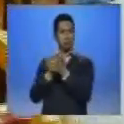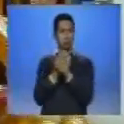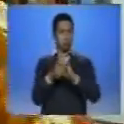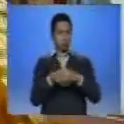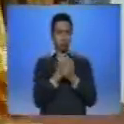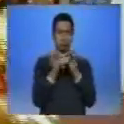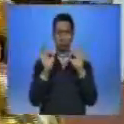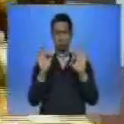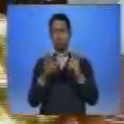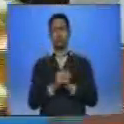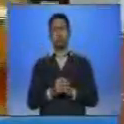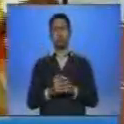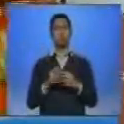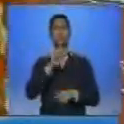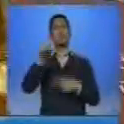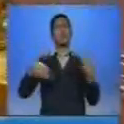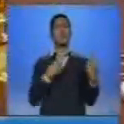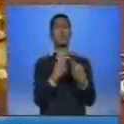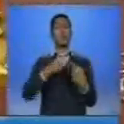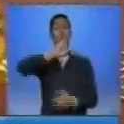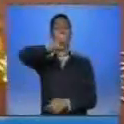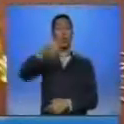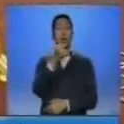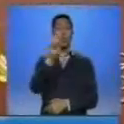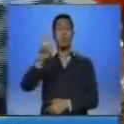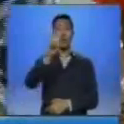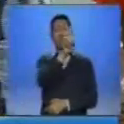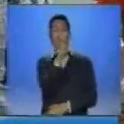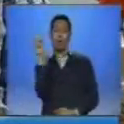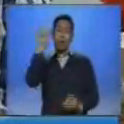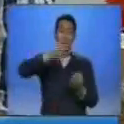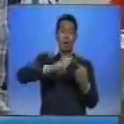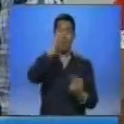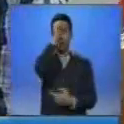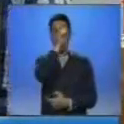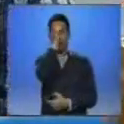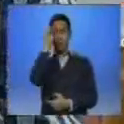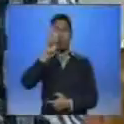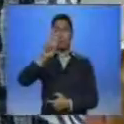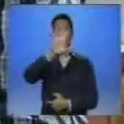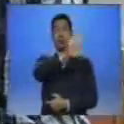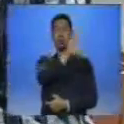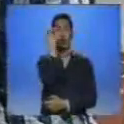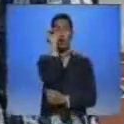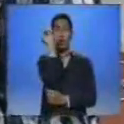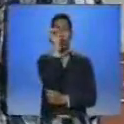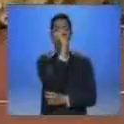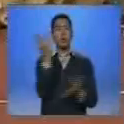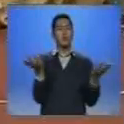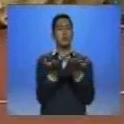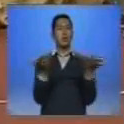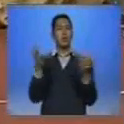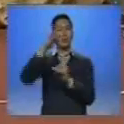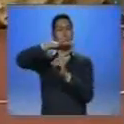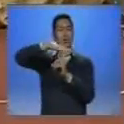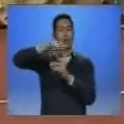se realizará del jueves 22 al domingo 25 de octubre en el Parque Samanes, desde las 10 de la